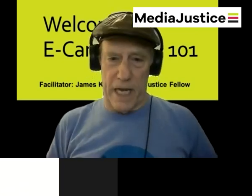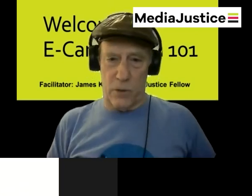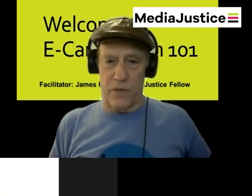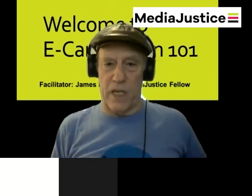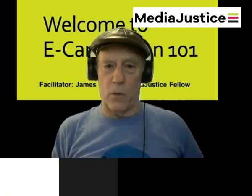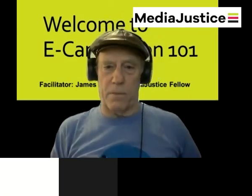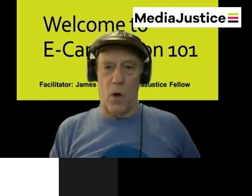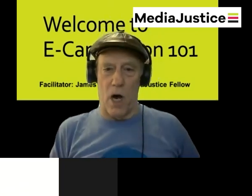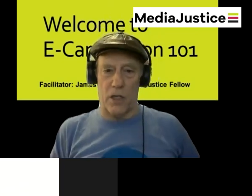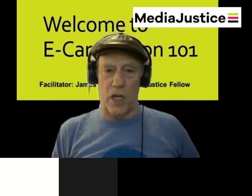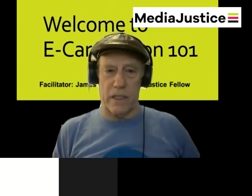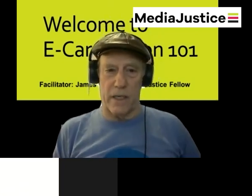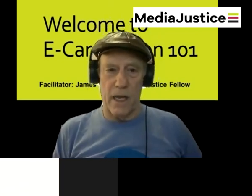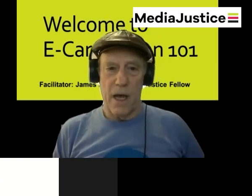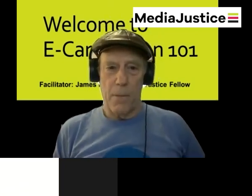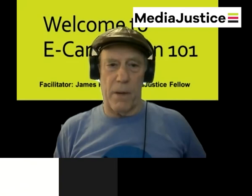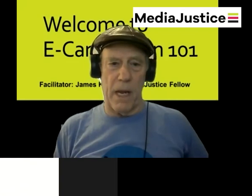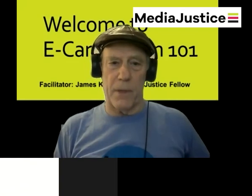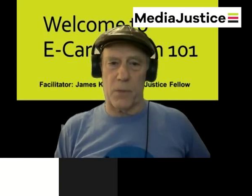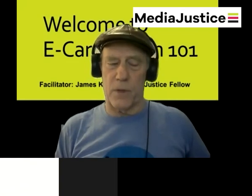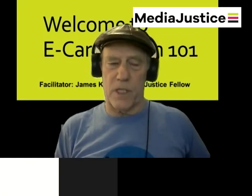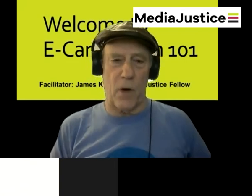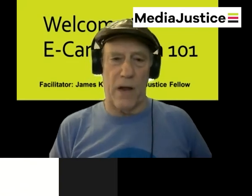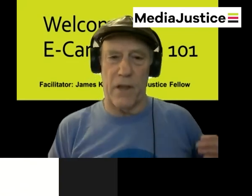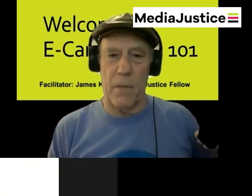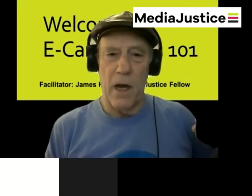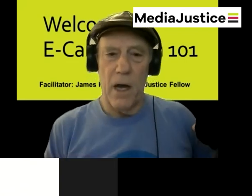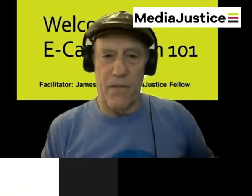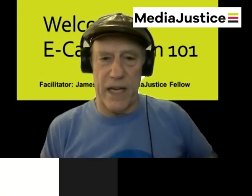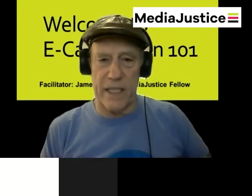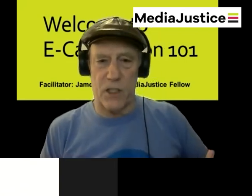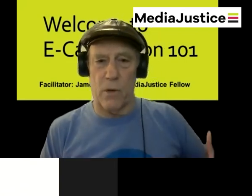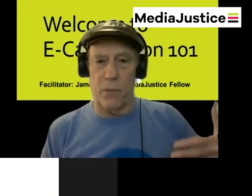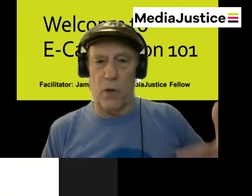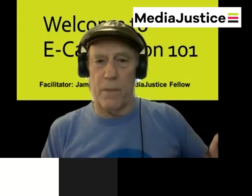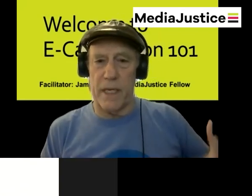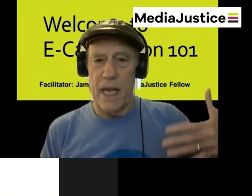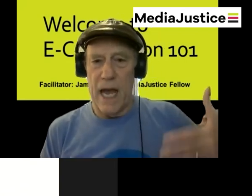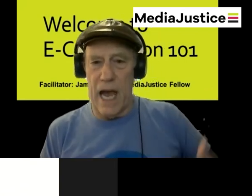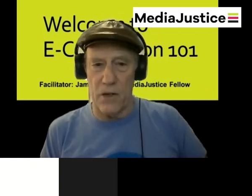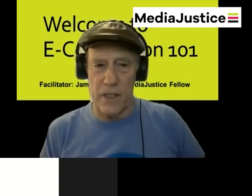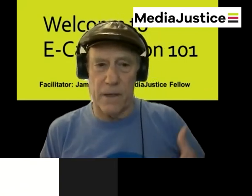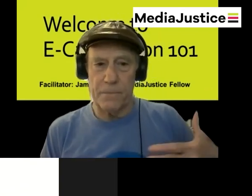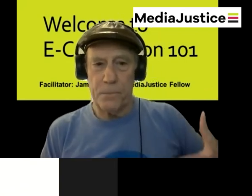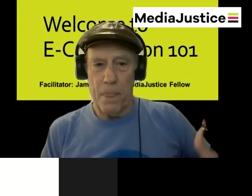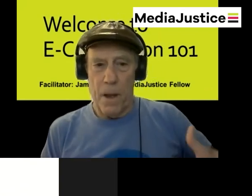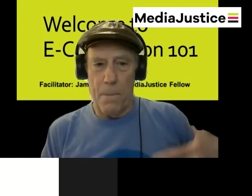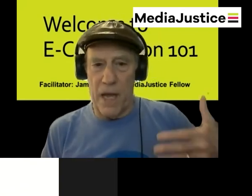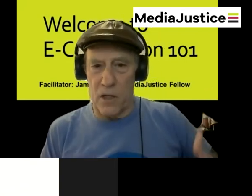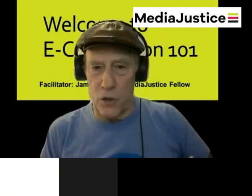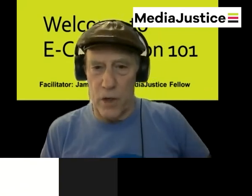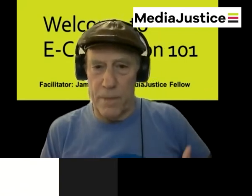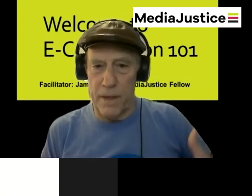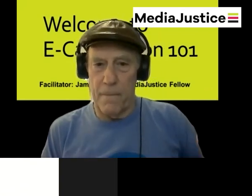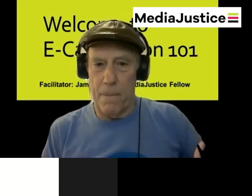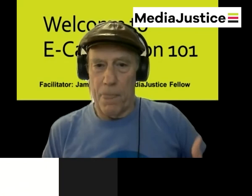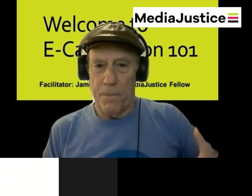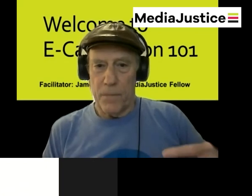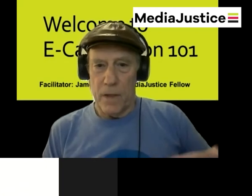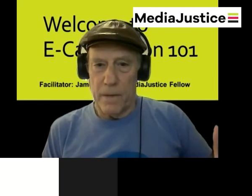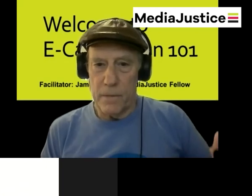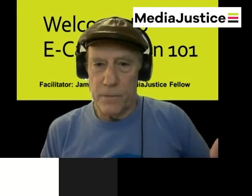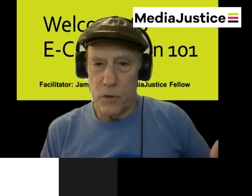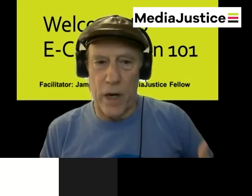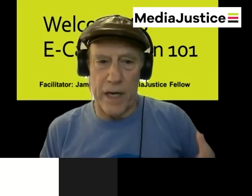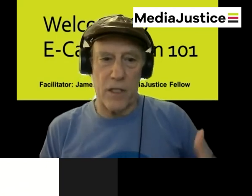criminalizado, le quita a las personas el movimiento, como hemos visto, pero también le quita acceso a empleo, a vivienda,